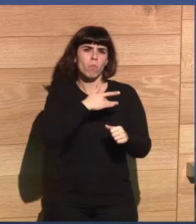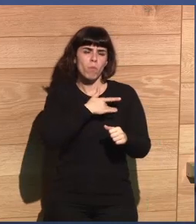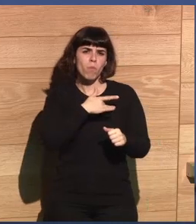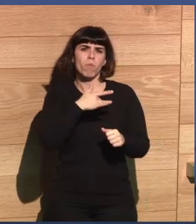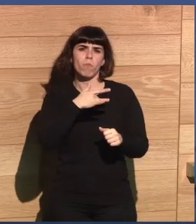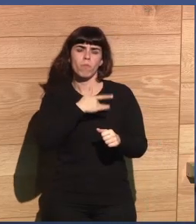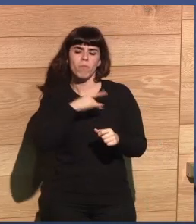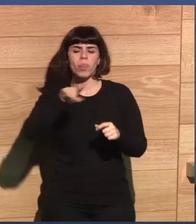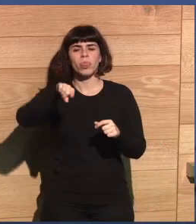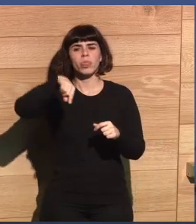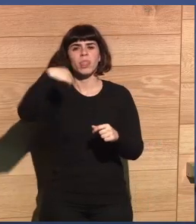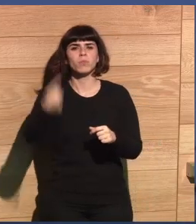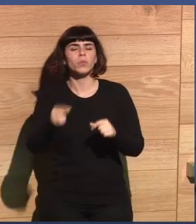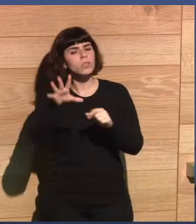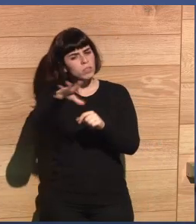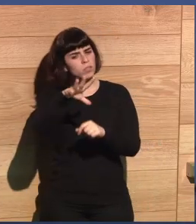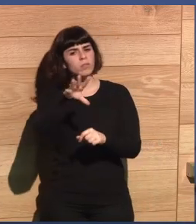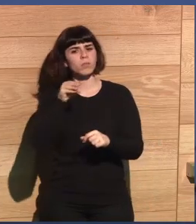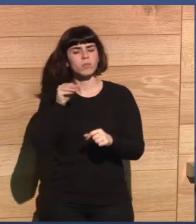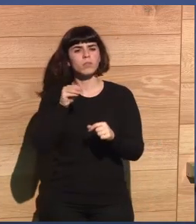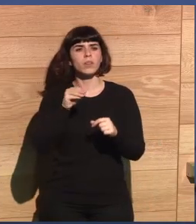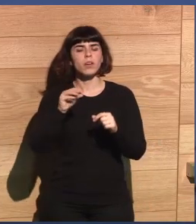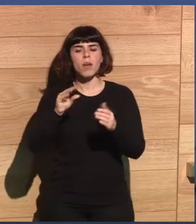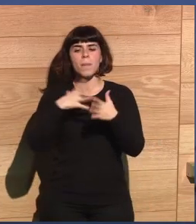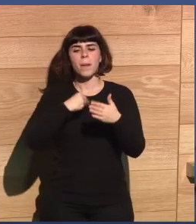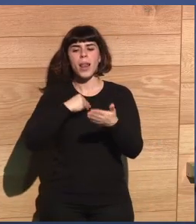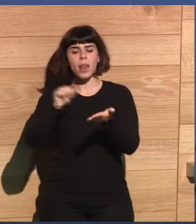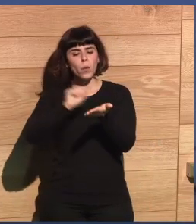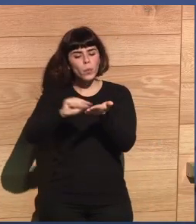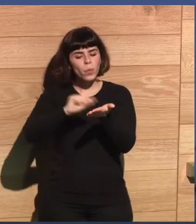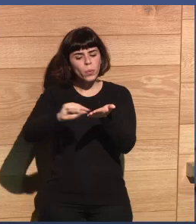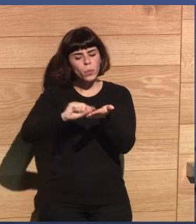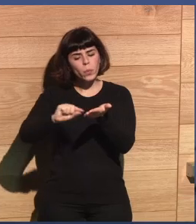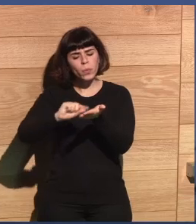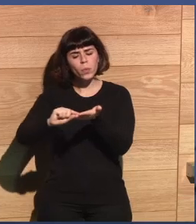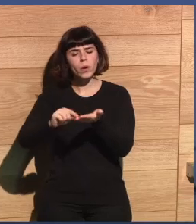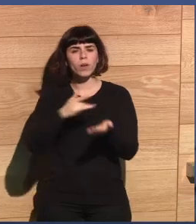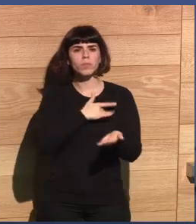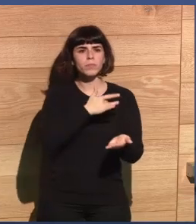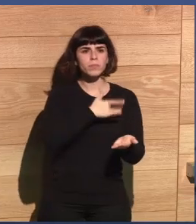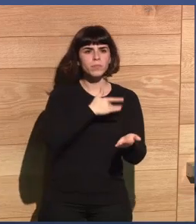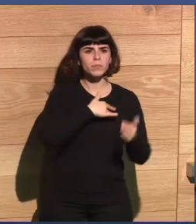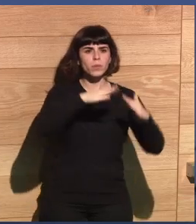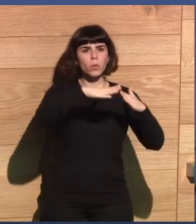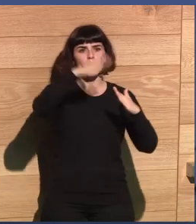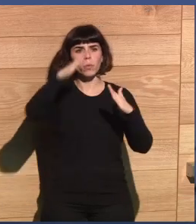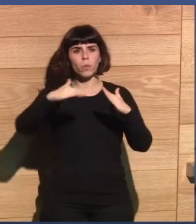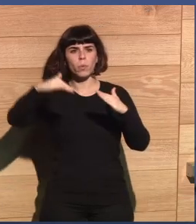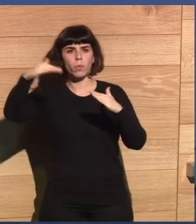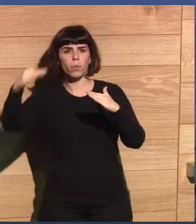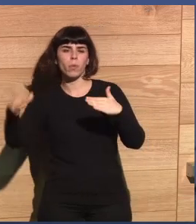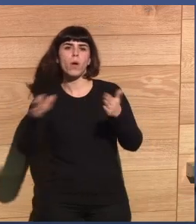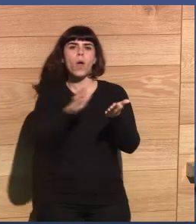entender lo que le decía. Entonces cogió un papel y empezó a escribir, a poner palabras a su ritmo cardíaco. Y así es como escribió su primer